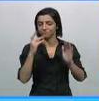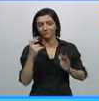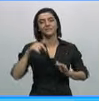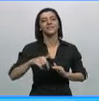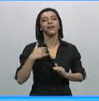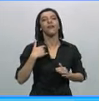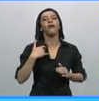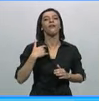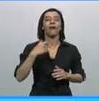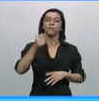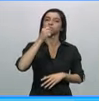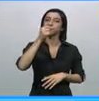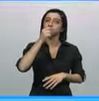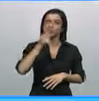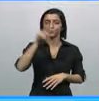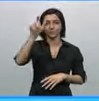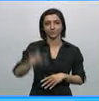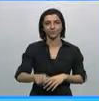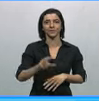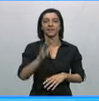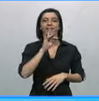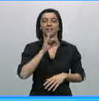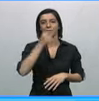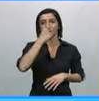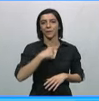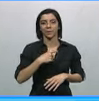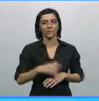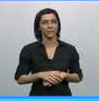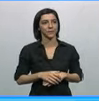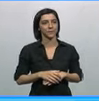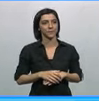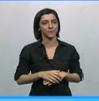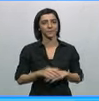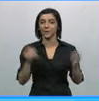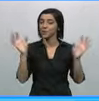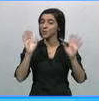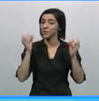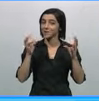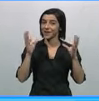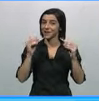señor Edgardo, el Patón Bauza. Buenas noches, compañera, ¿qué tal?